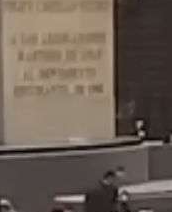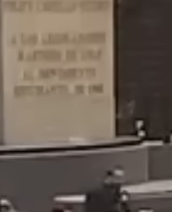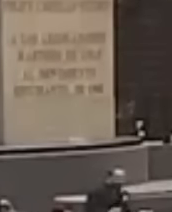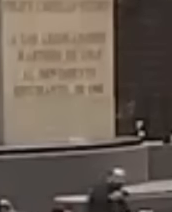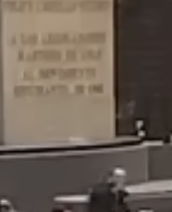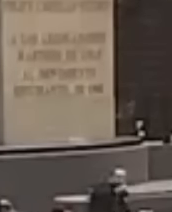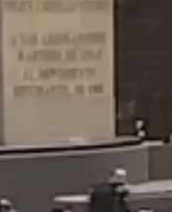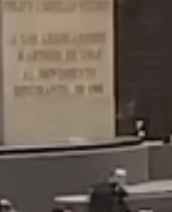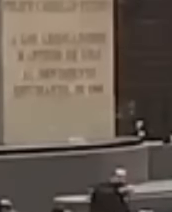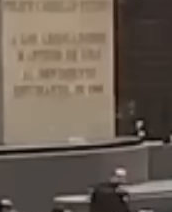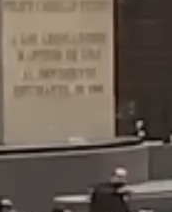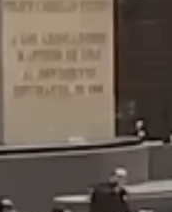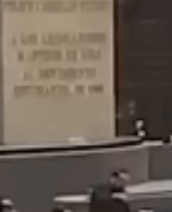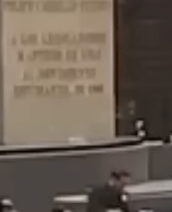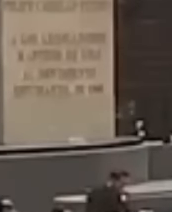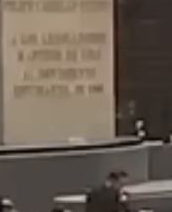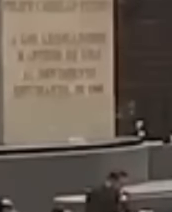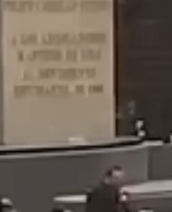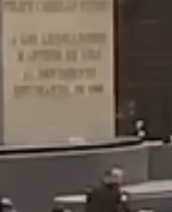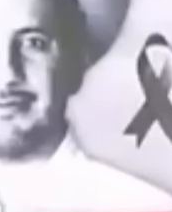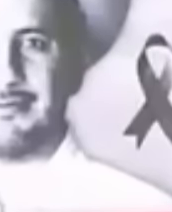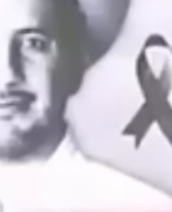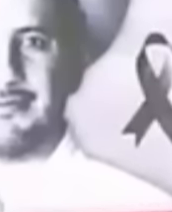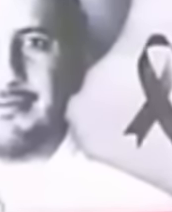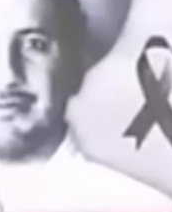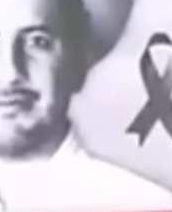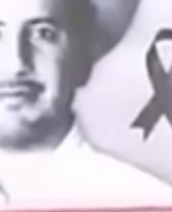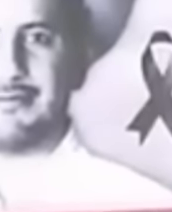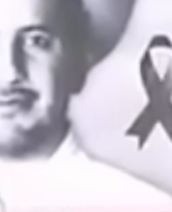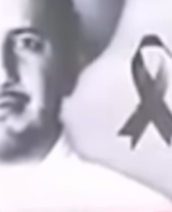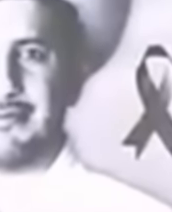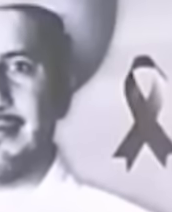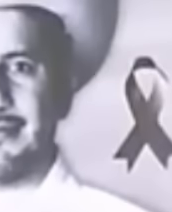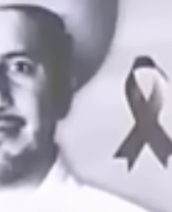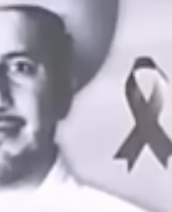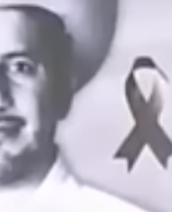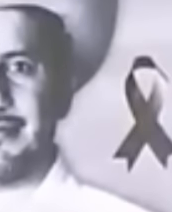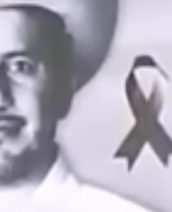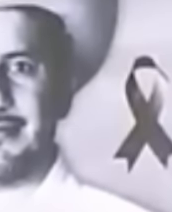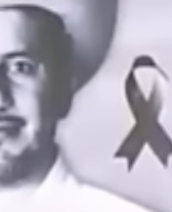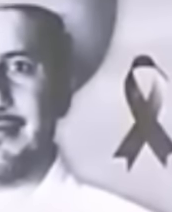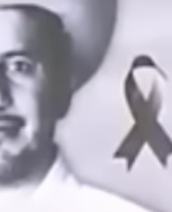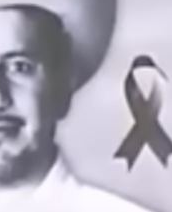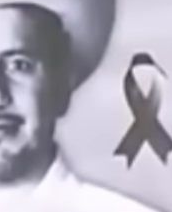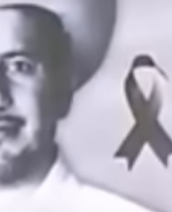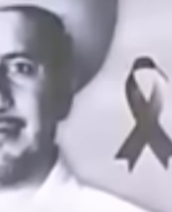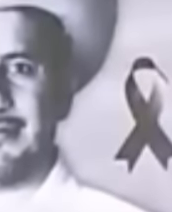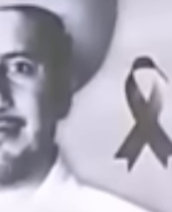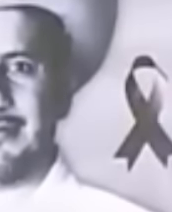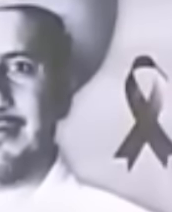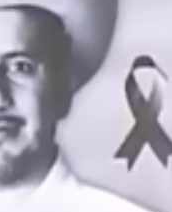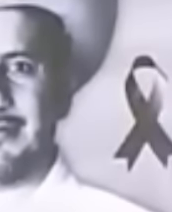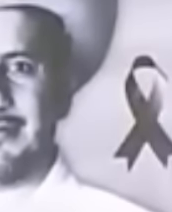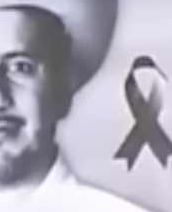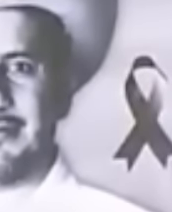este presupuesto no está hecho para los de arriba. ¡Malditos hipócritas! ¿Y dónde metieron el dinero